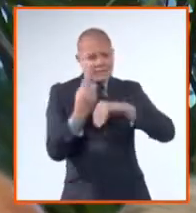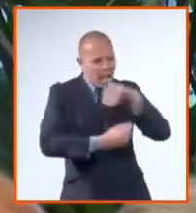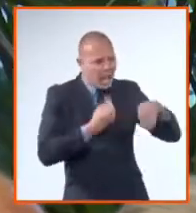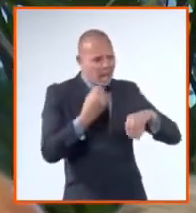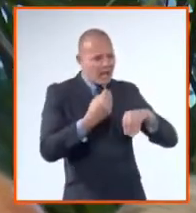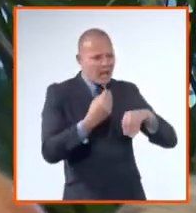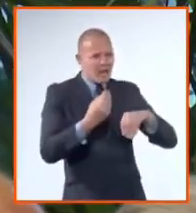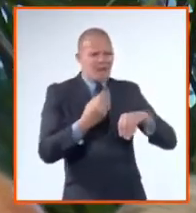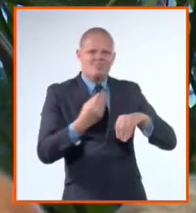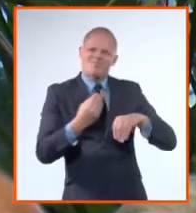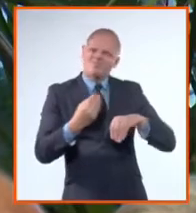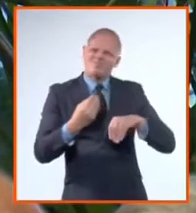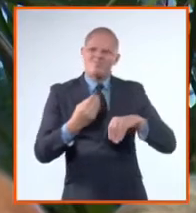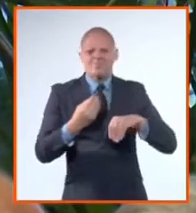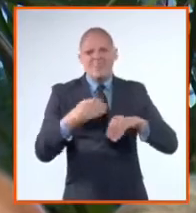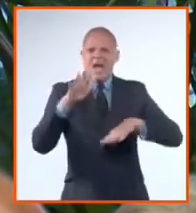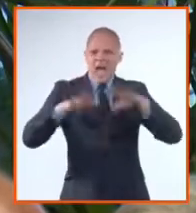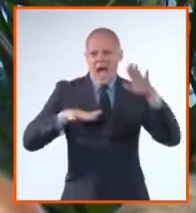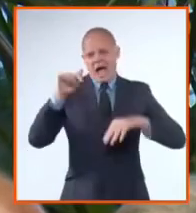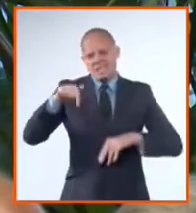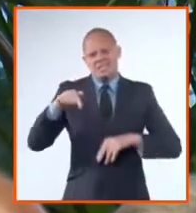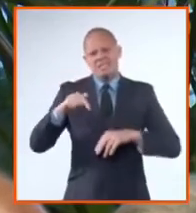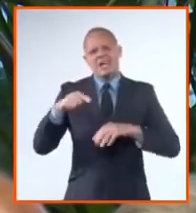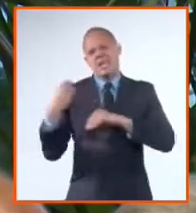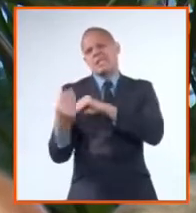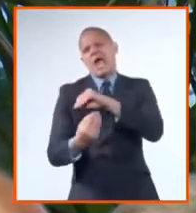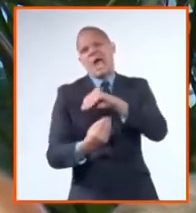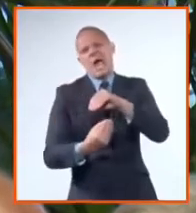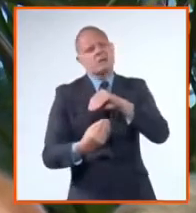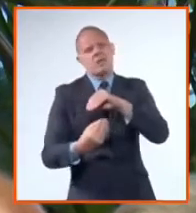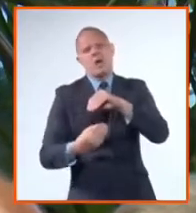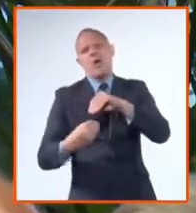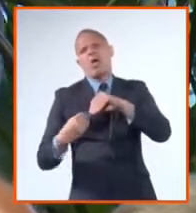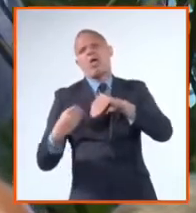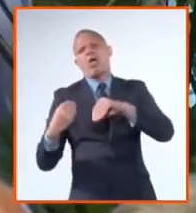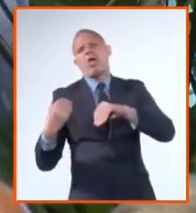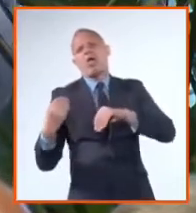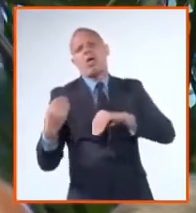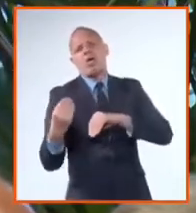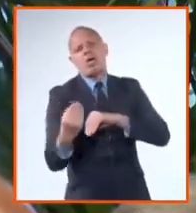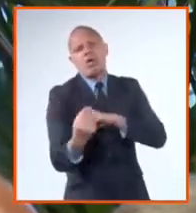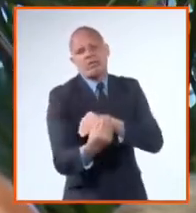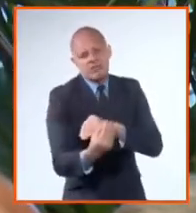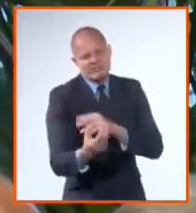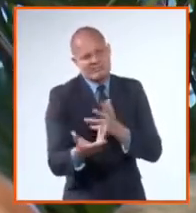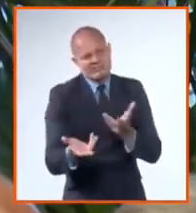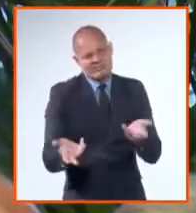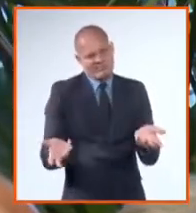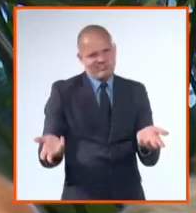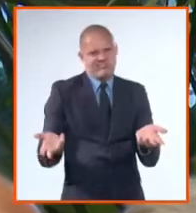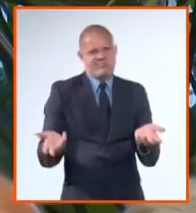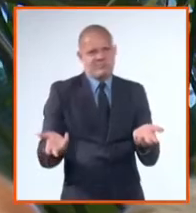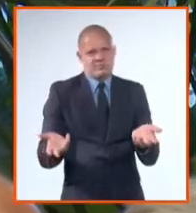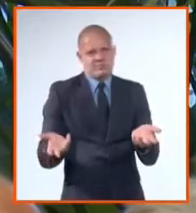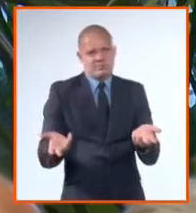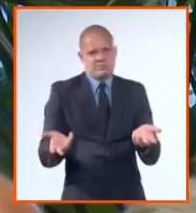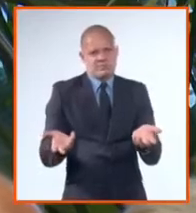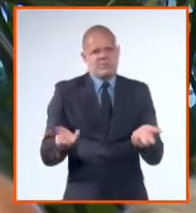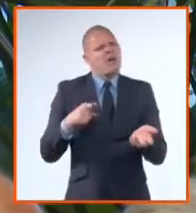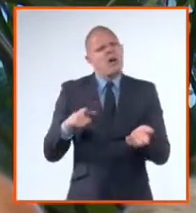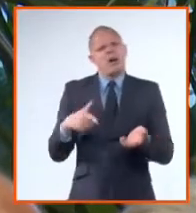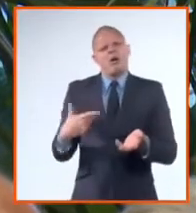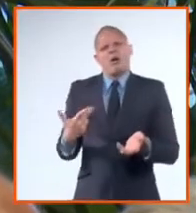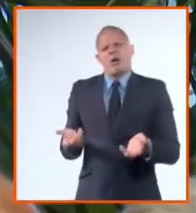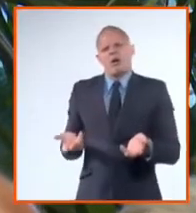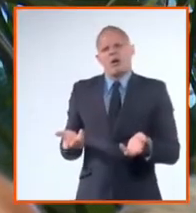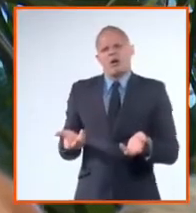lenta. Somos lentos en el quehacer. Y esa lentitud